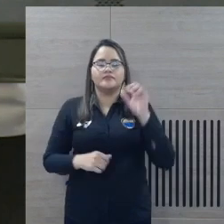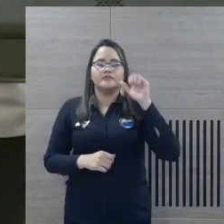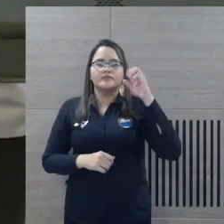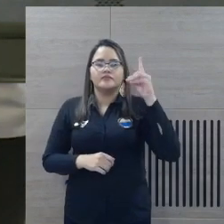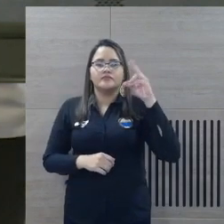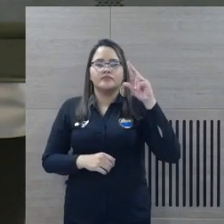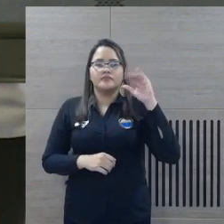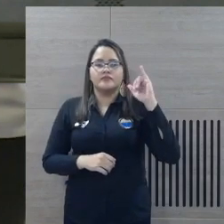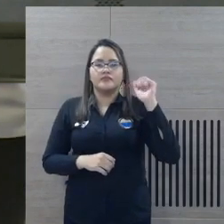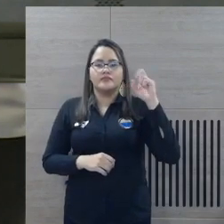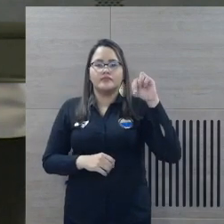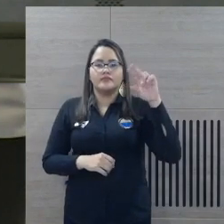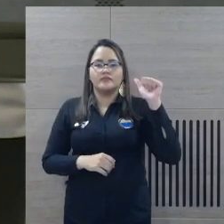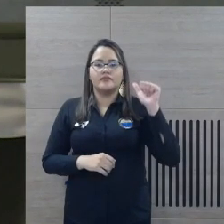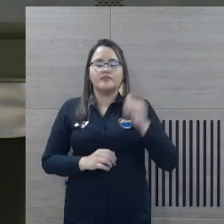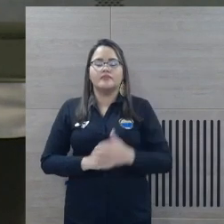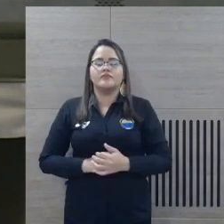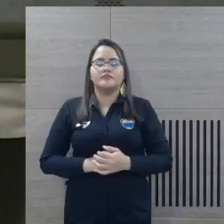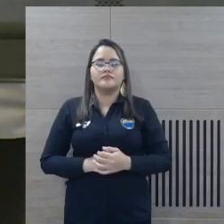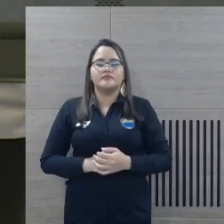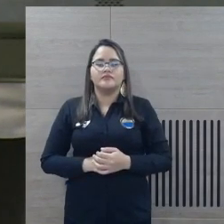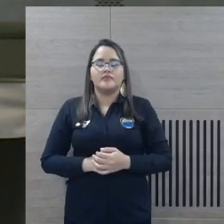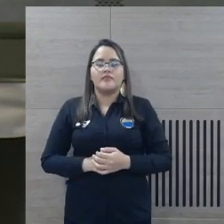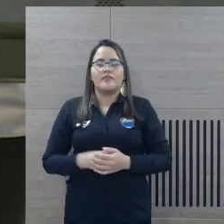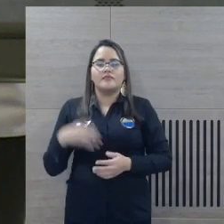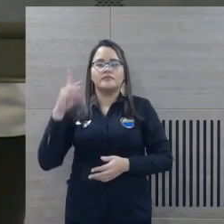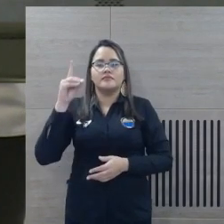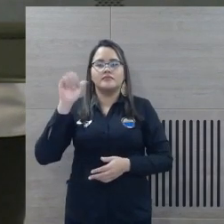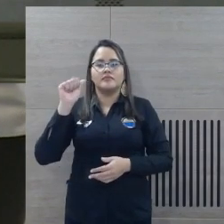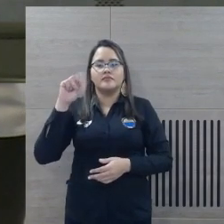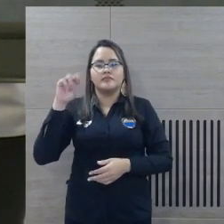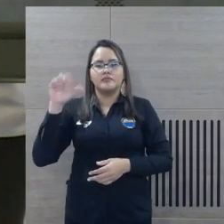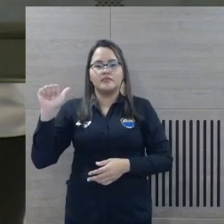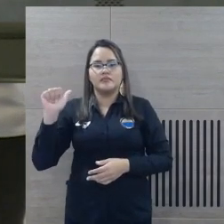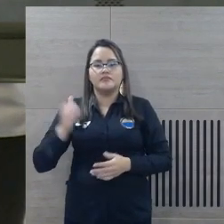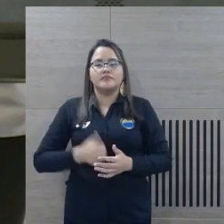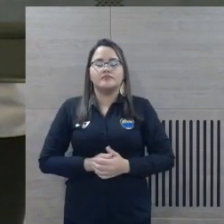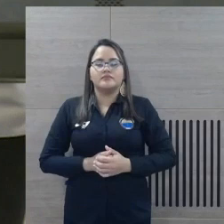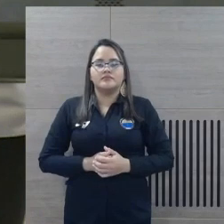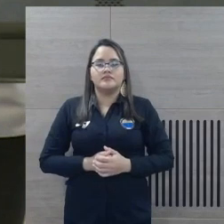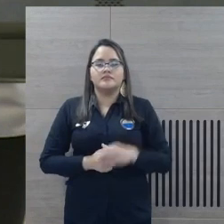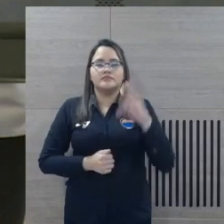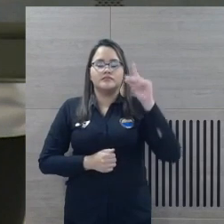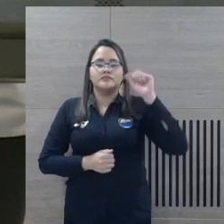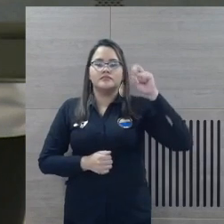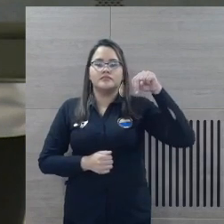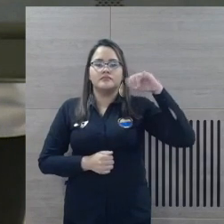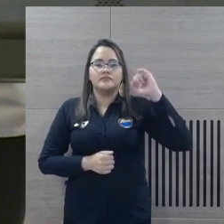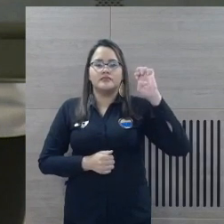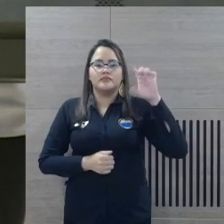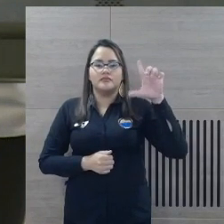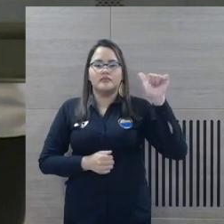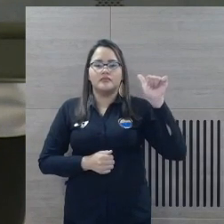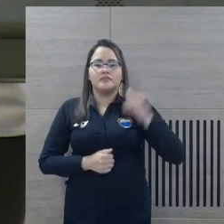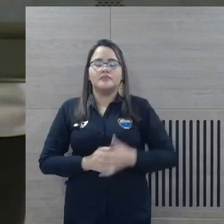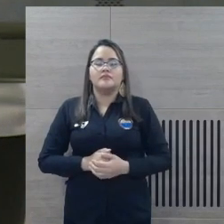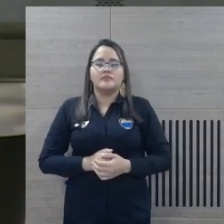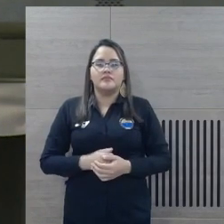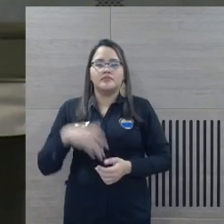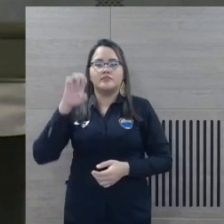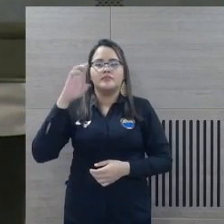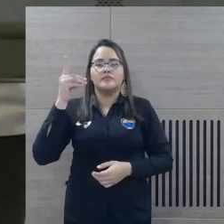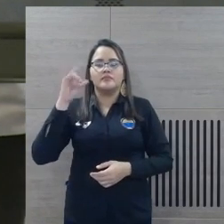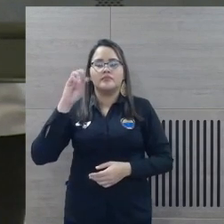Contreras. Dana Loreine Calderón Casas. Daniela Sofía Camacho Lugo. Edwin David Cardona Biojó.